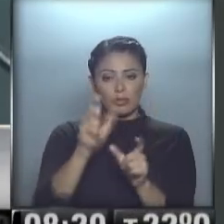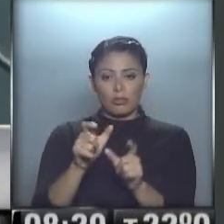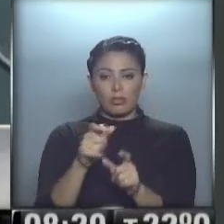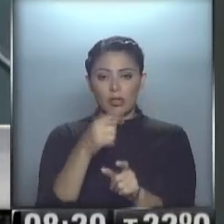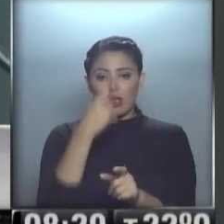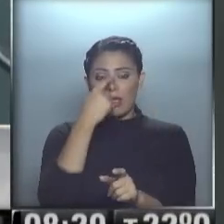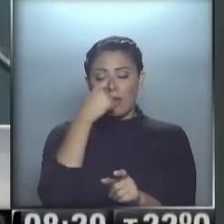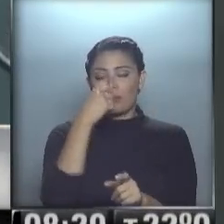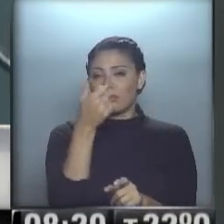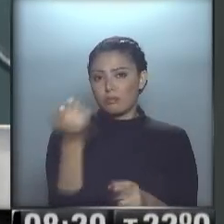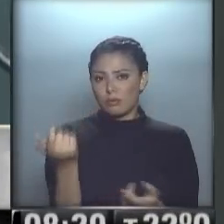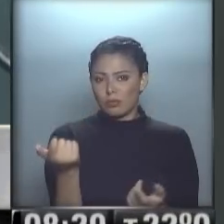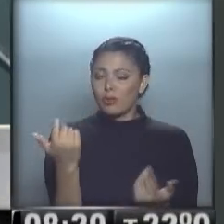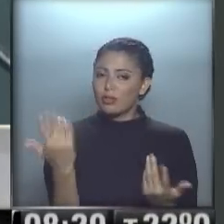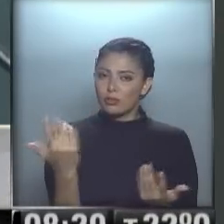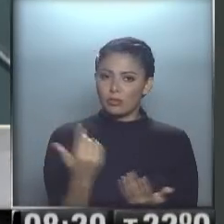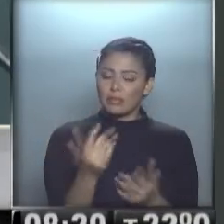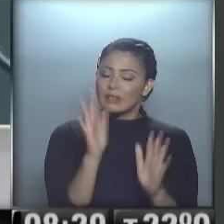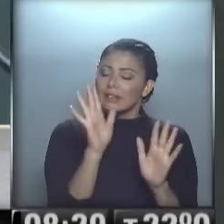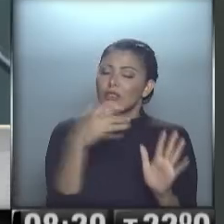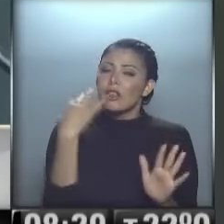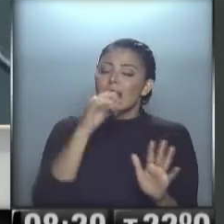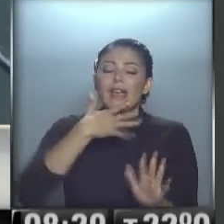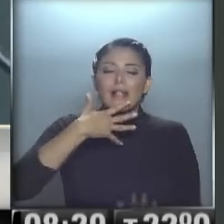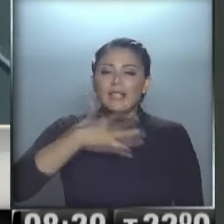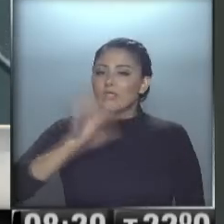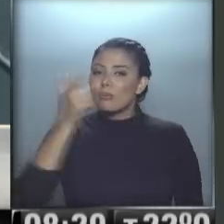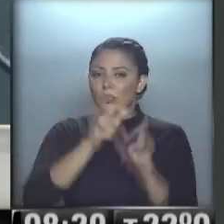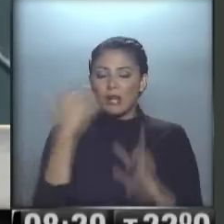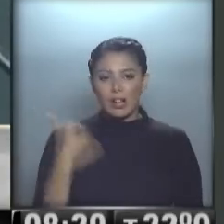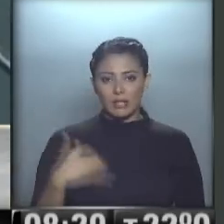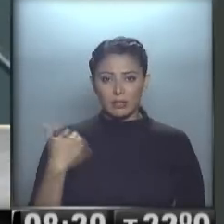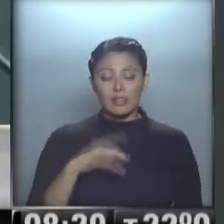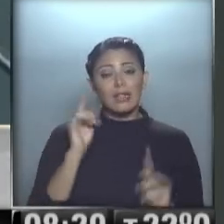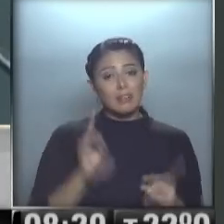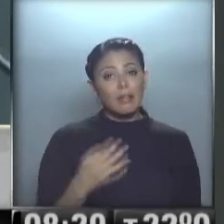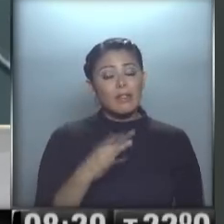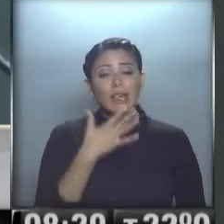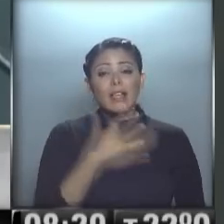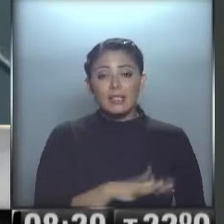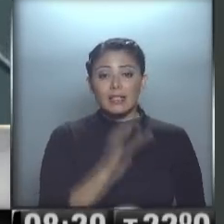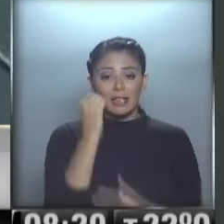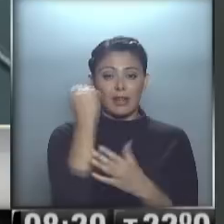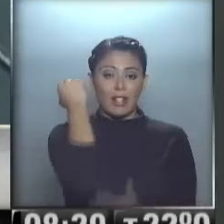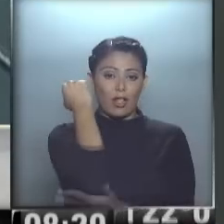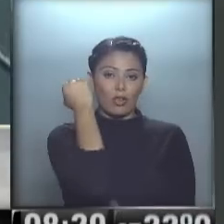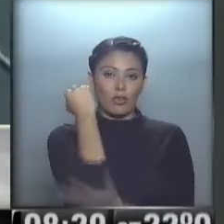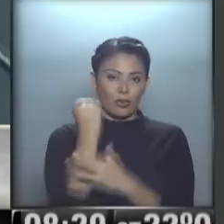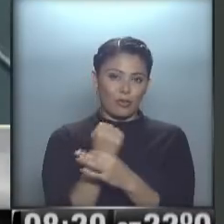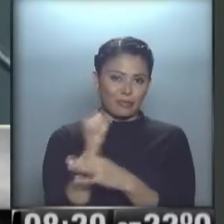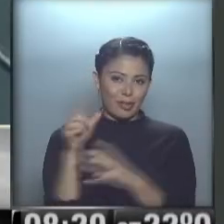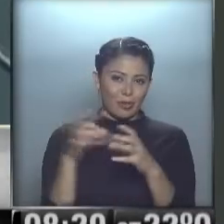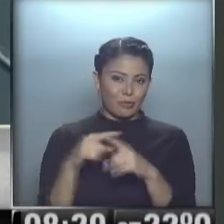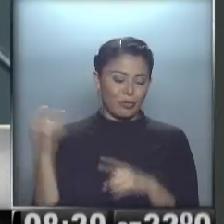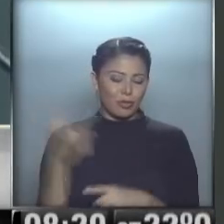carácter marginal por eso Esto es lo que tienen que entender todos los argentinos y también tienen que entender los economistas de la oposición